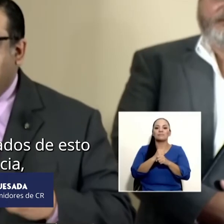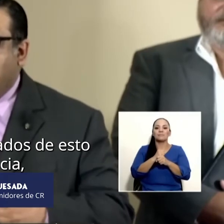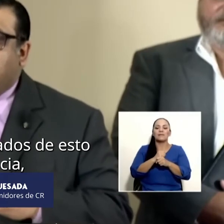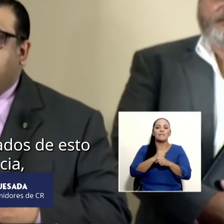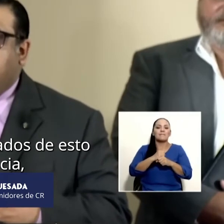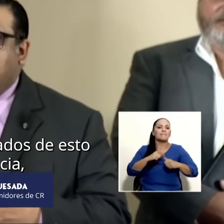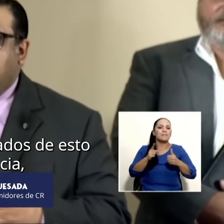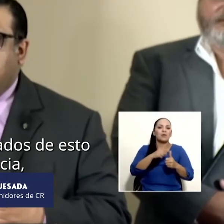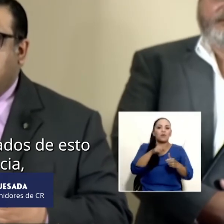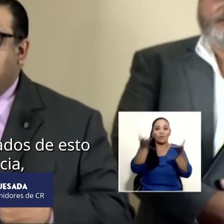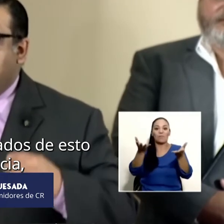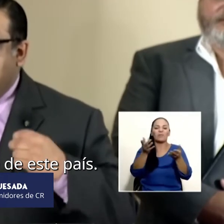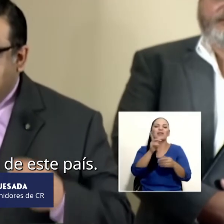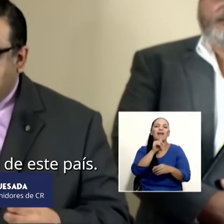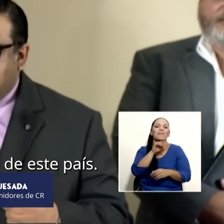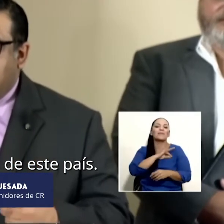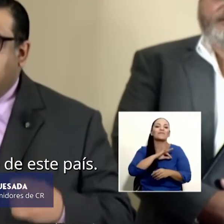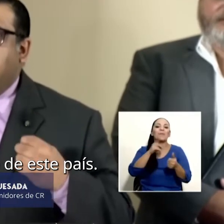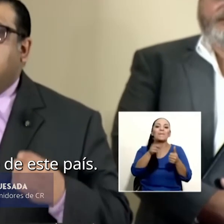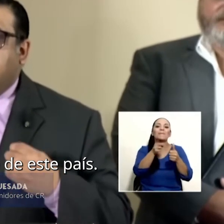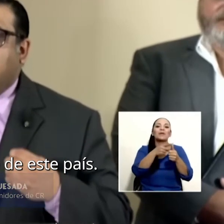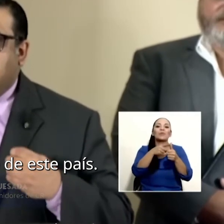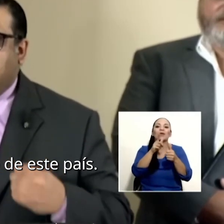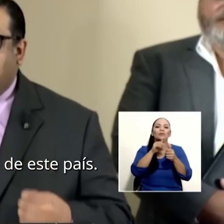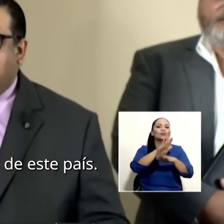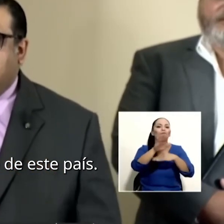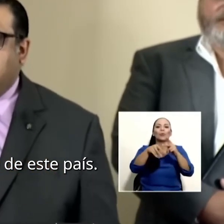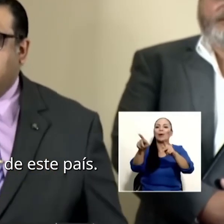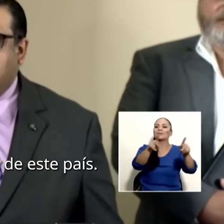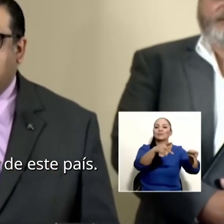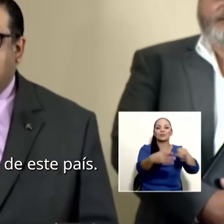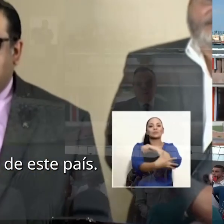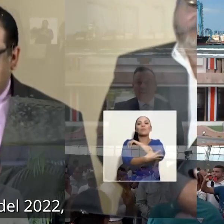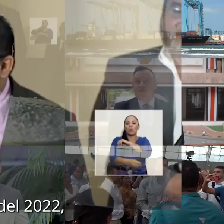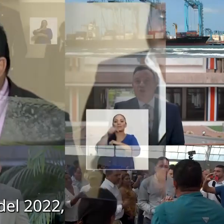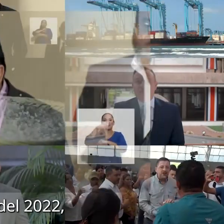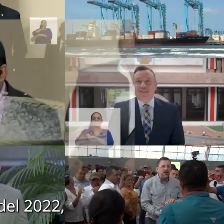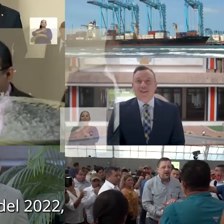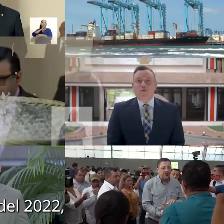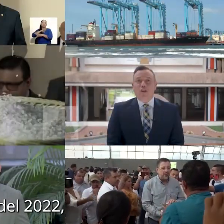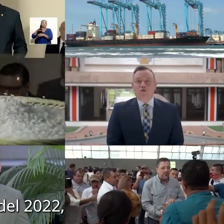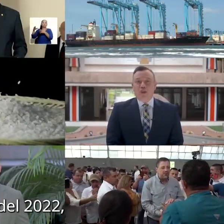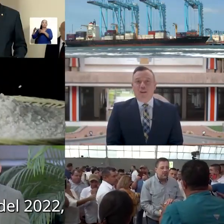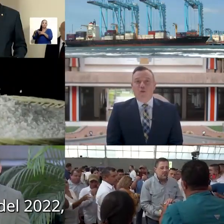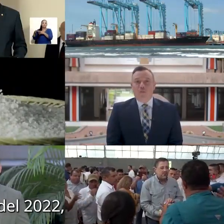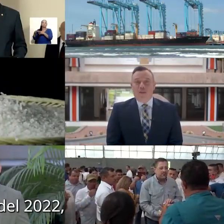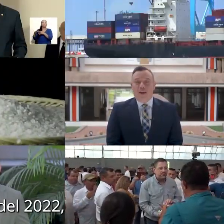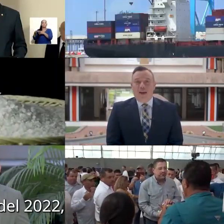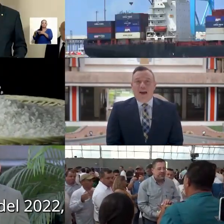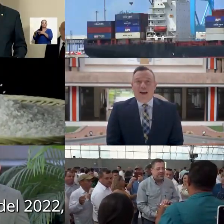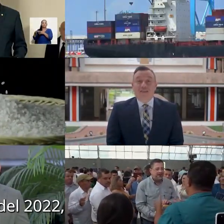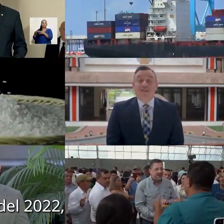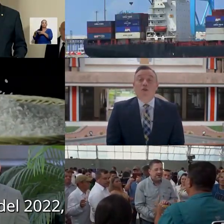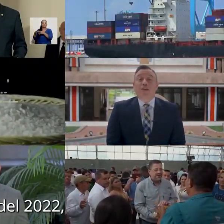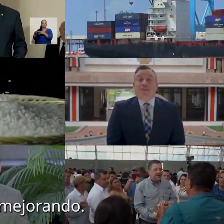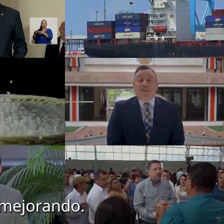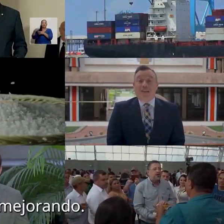beneficiados de esto que hoy se anuncia es la población más pobre de este país. Desde el 8 de mayo del